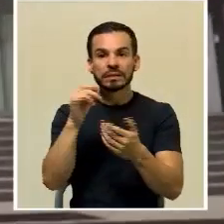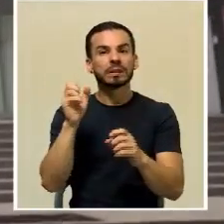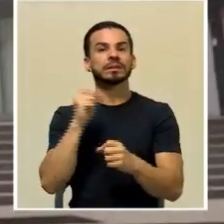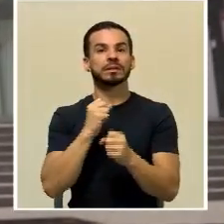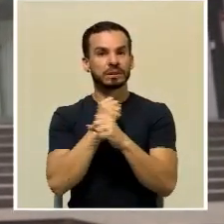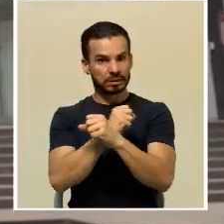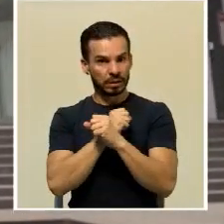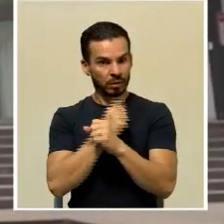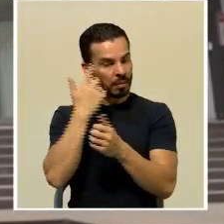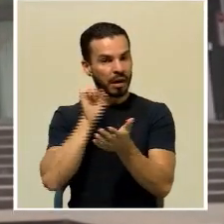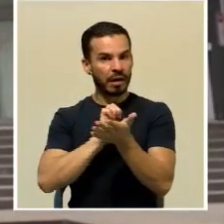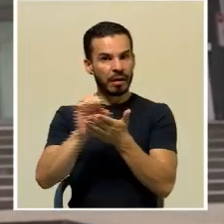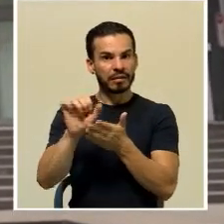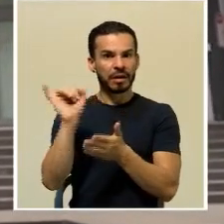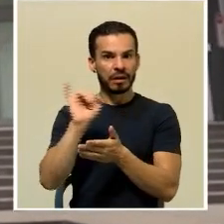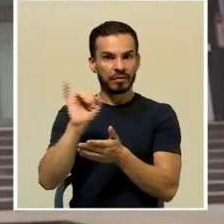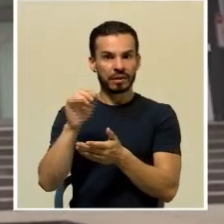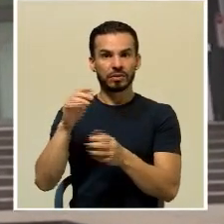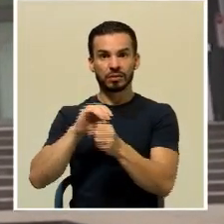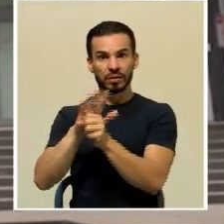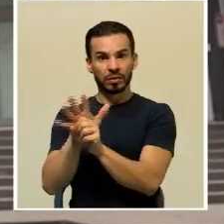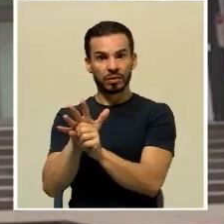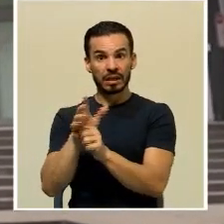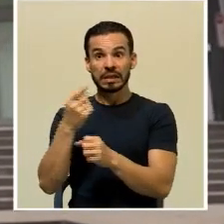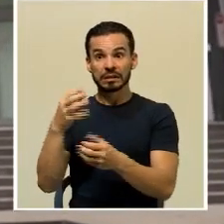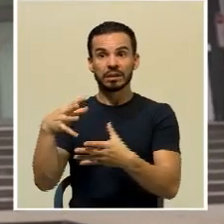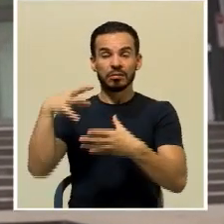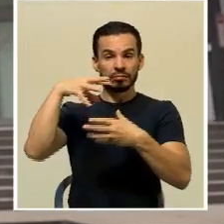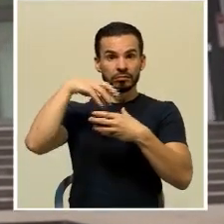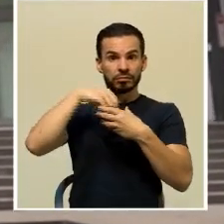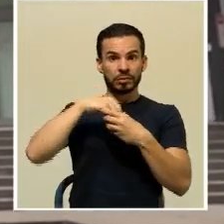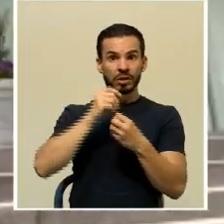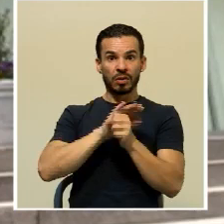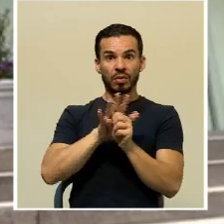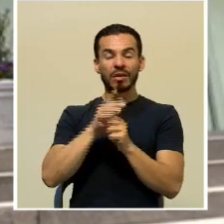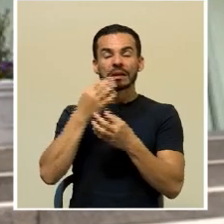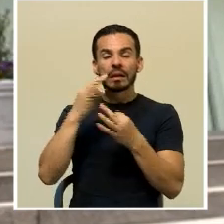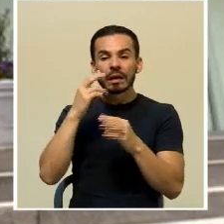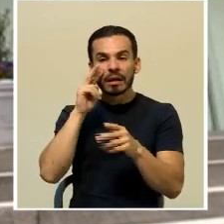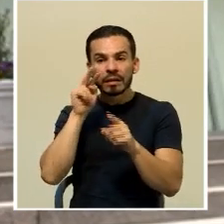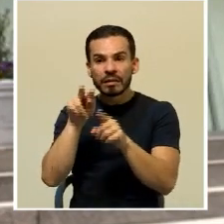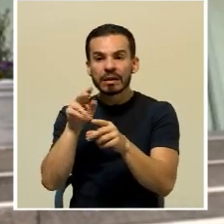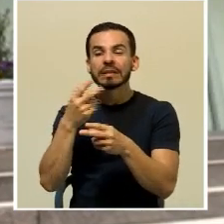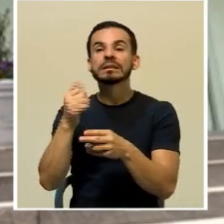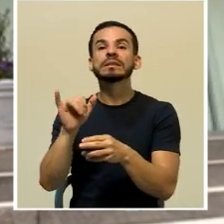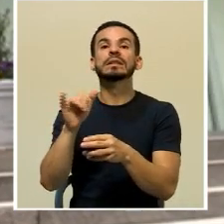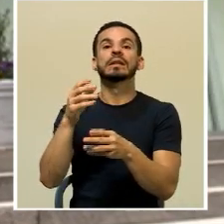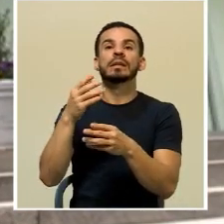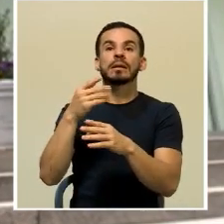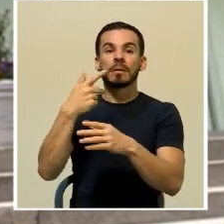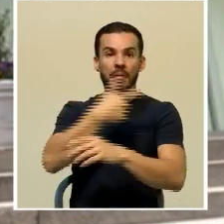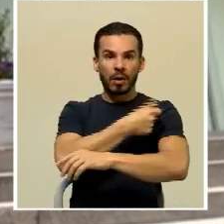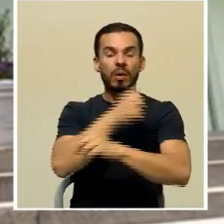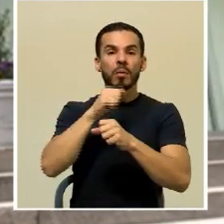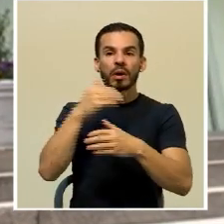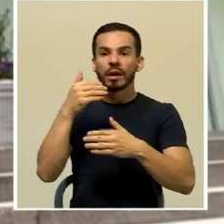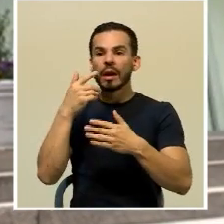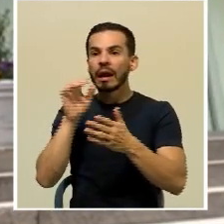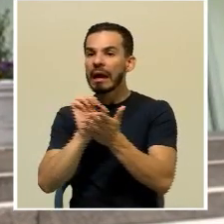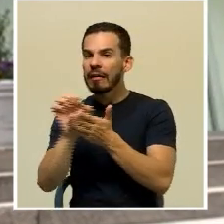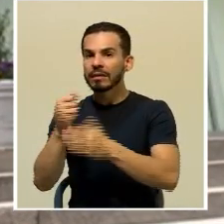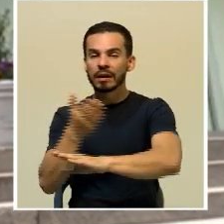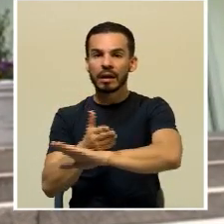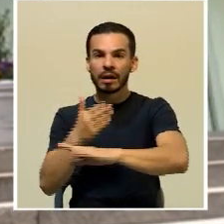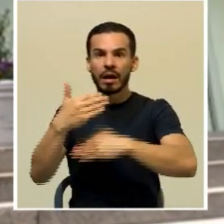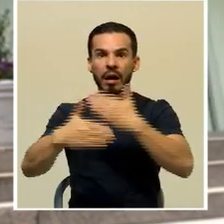infección del coronavirus. Si la persona contrae la COVID-19, se tratará de ver si la vacuna puede frenar el avance de los síntomas.